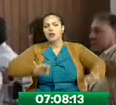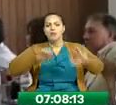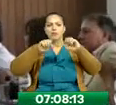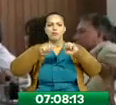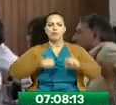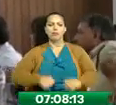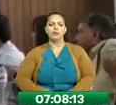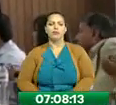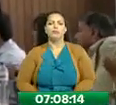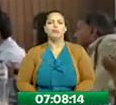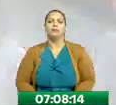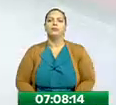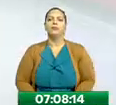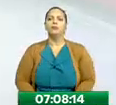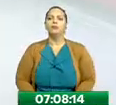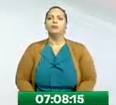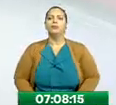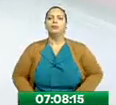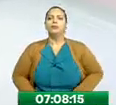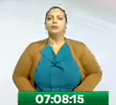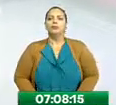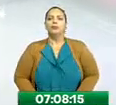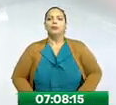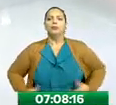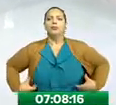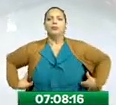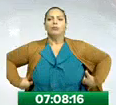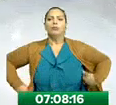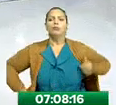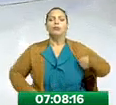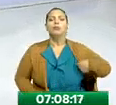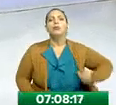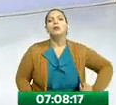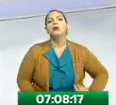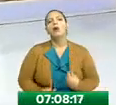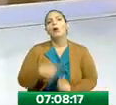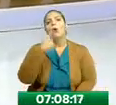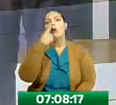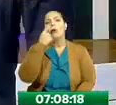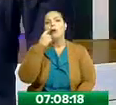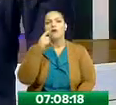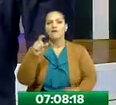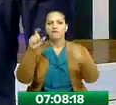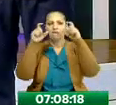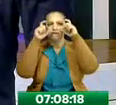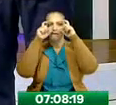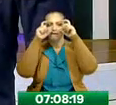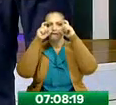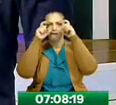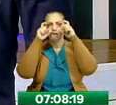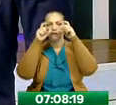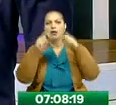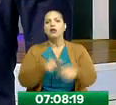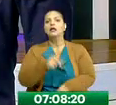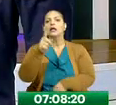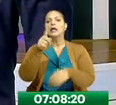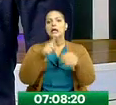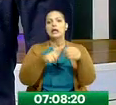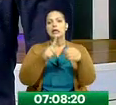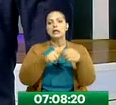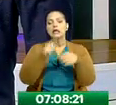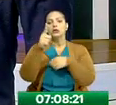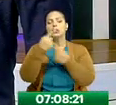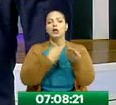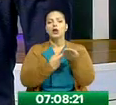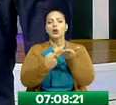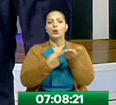Darwin Altamirano. Y el ex candidato presidencial Guillermo Lasso promovió desde Quito un evento para los jóvenes